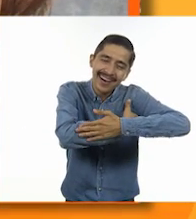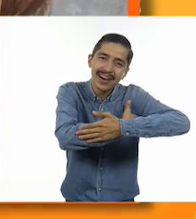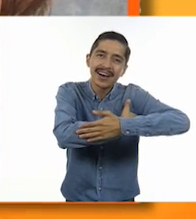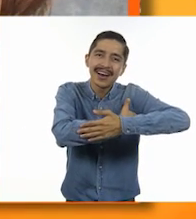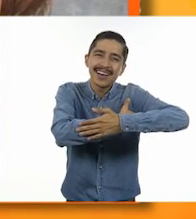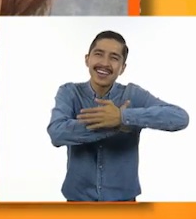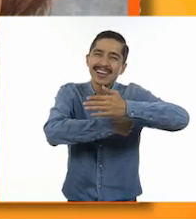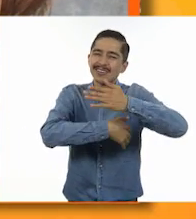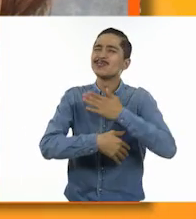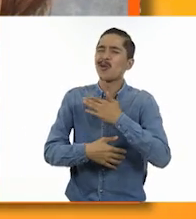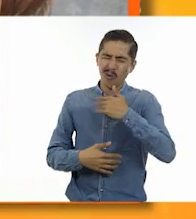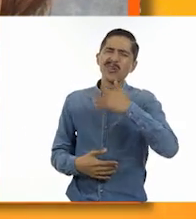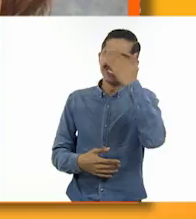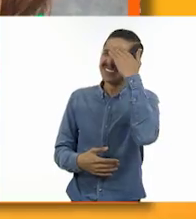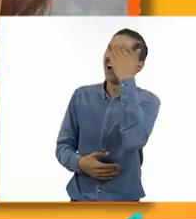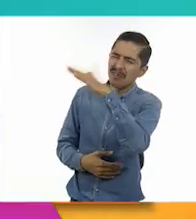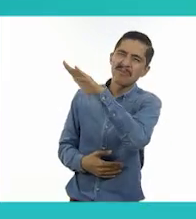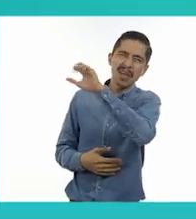¡Lo sabía!